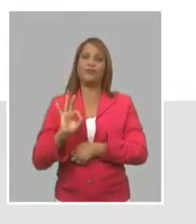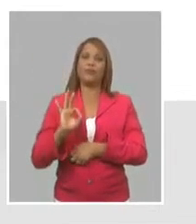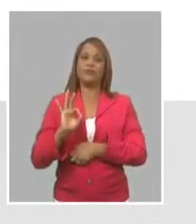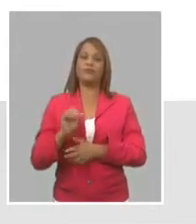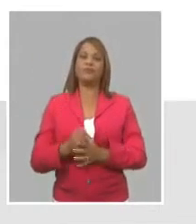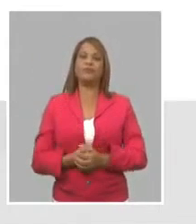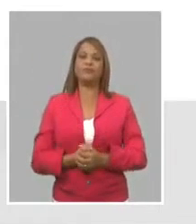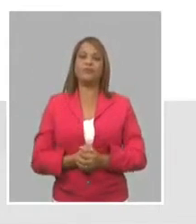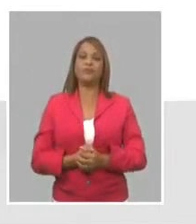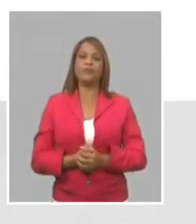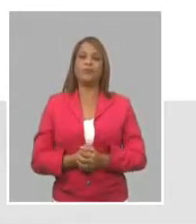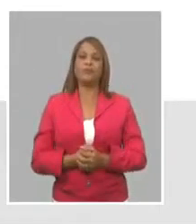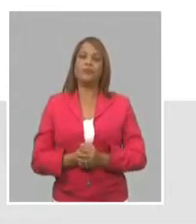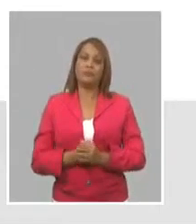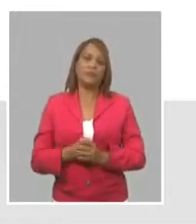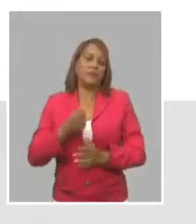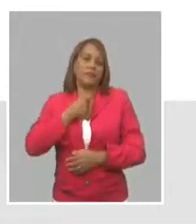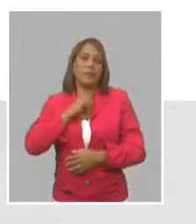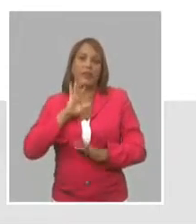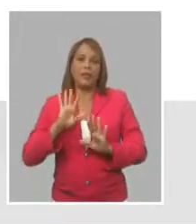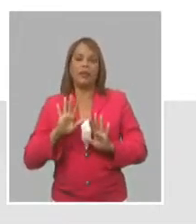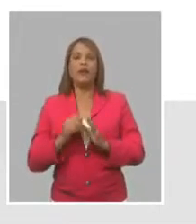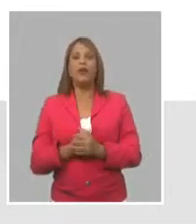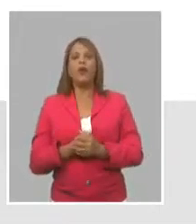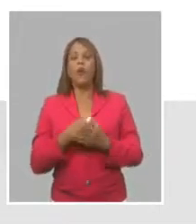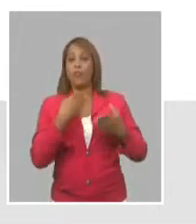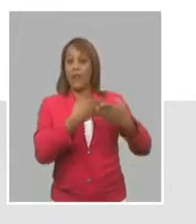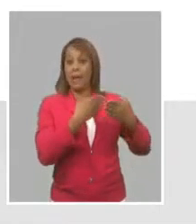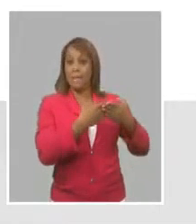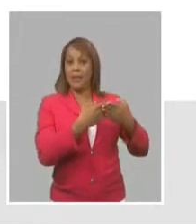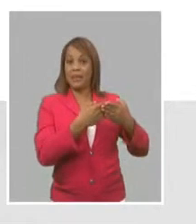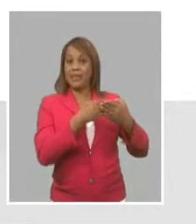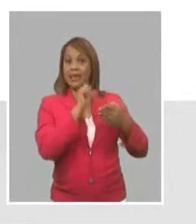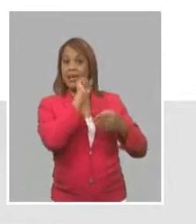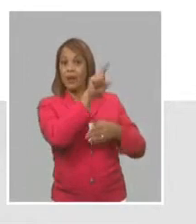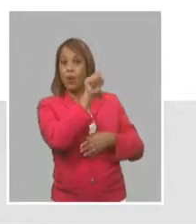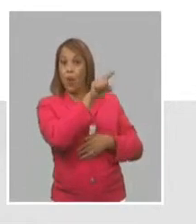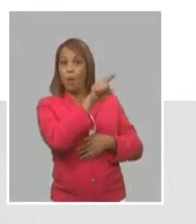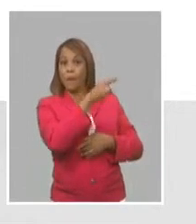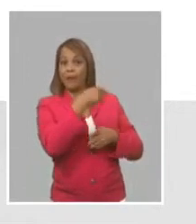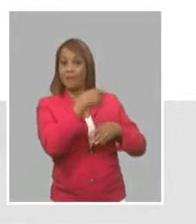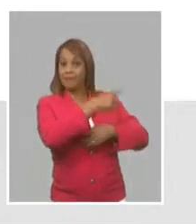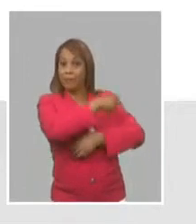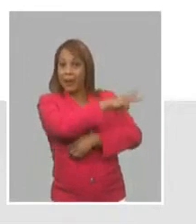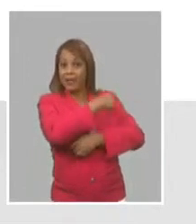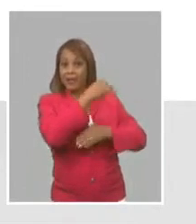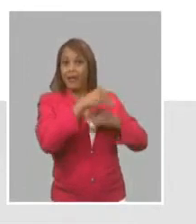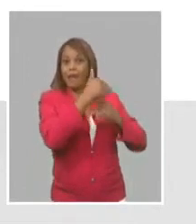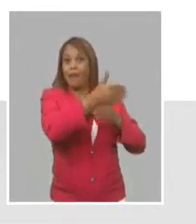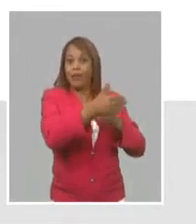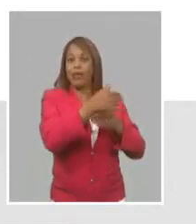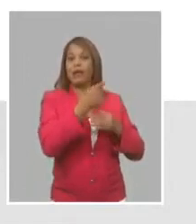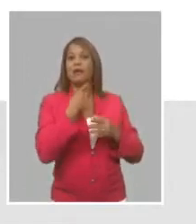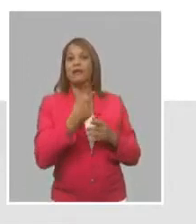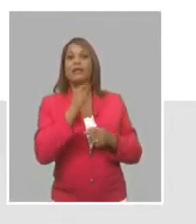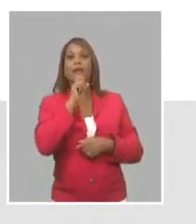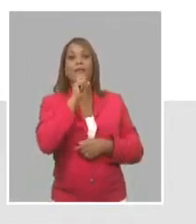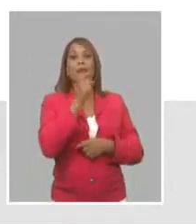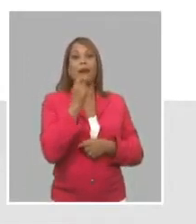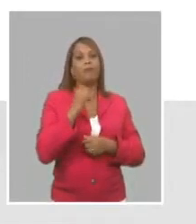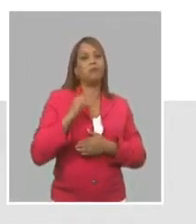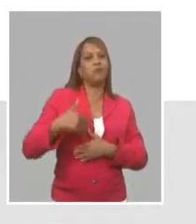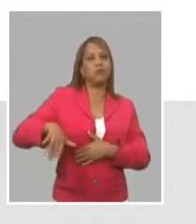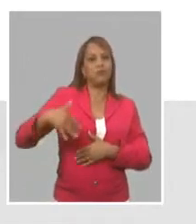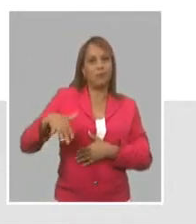34%. Vuelvo a insistir en esta idea. Cuando las empresas exportan le damos un peso, cuando deberíamos darle en el ejemplo 20. Y ahora a